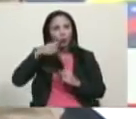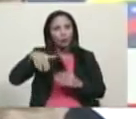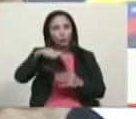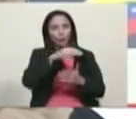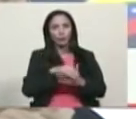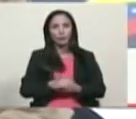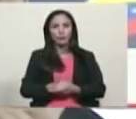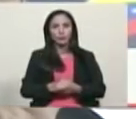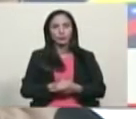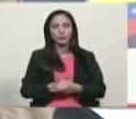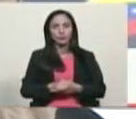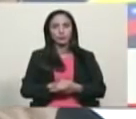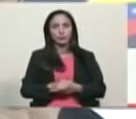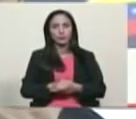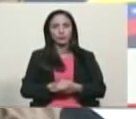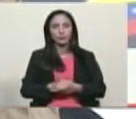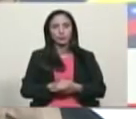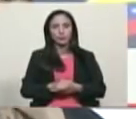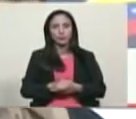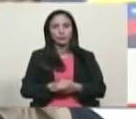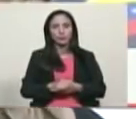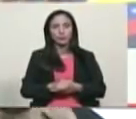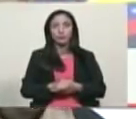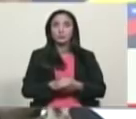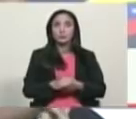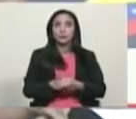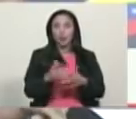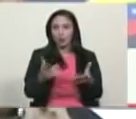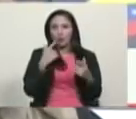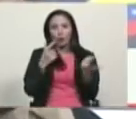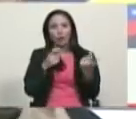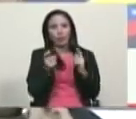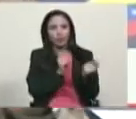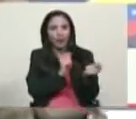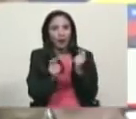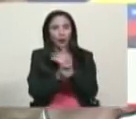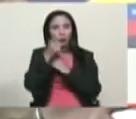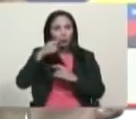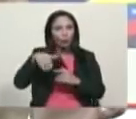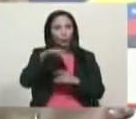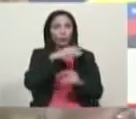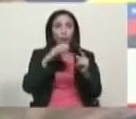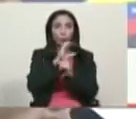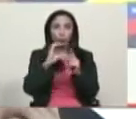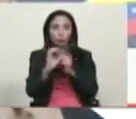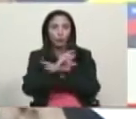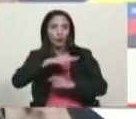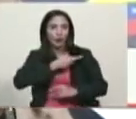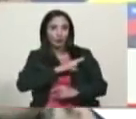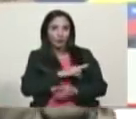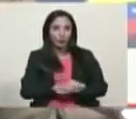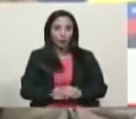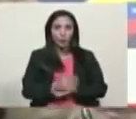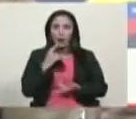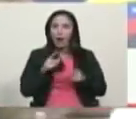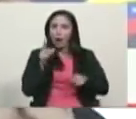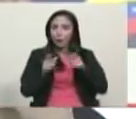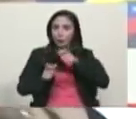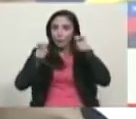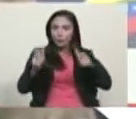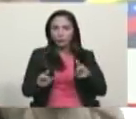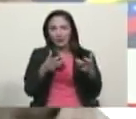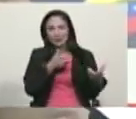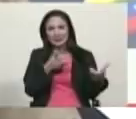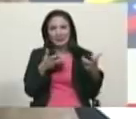civilizaciones. Y si estamos hablando de diálogo de civilizaciones, de culturas, de religiones, que muchas de ellas estuvimos en